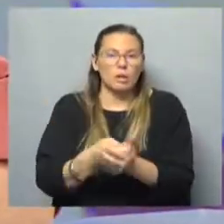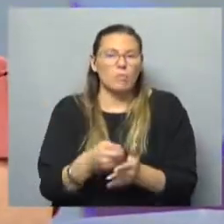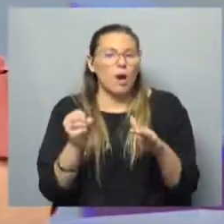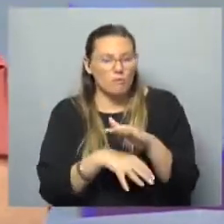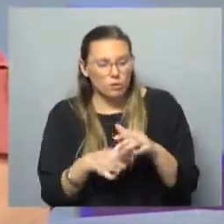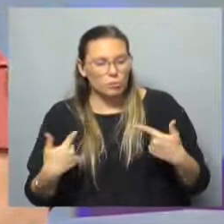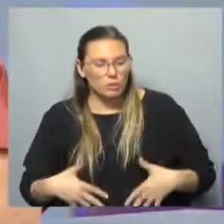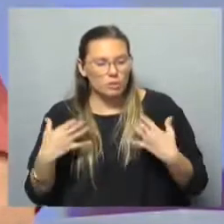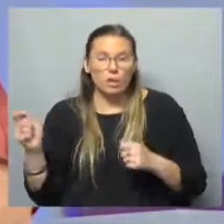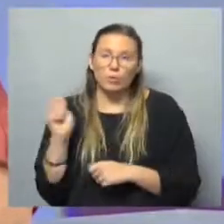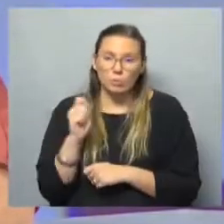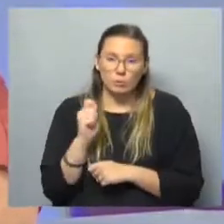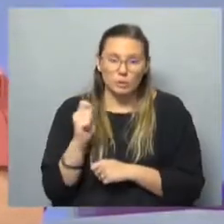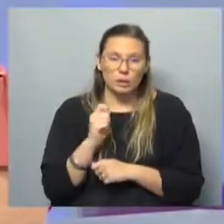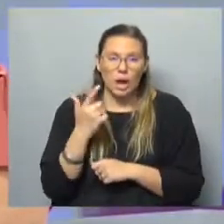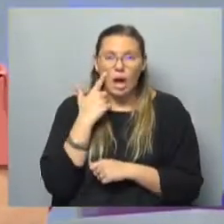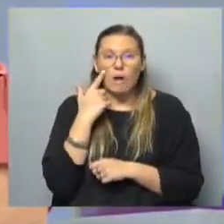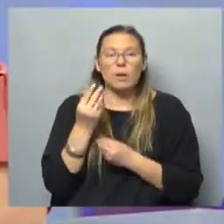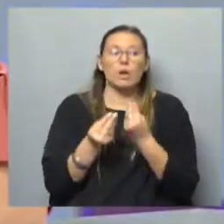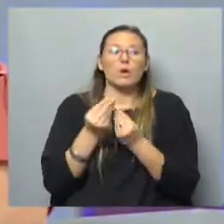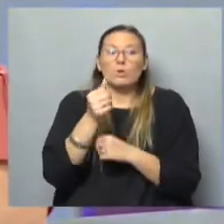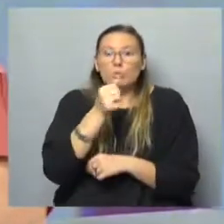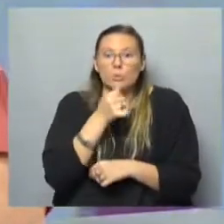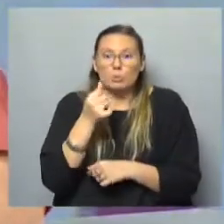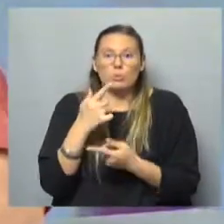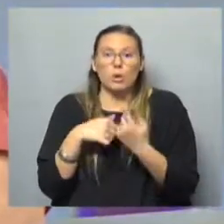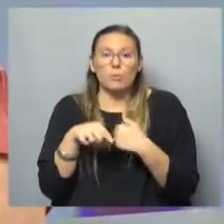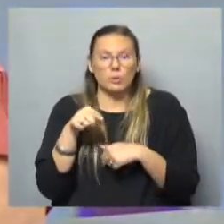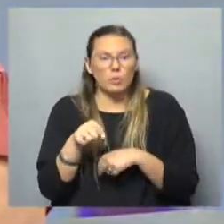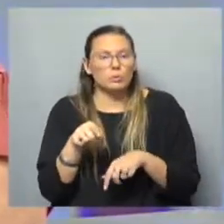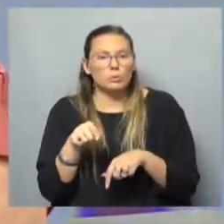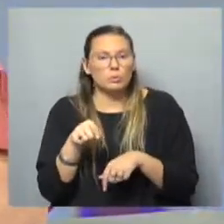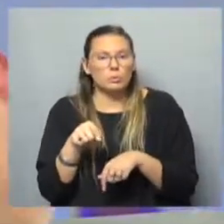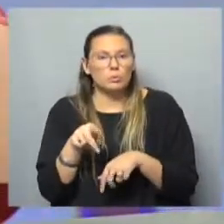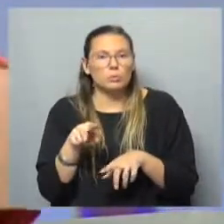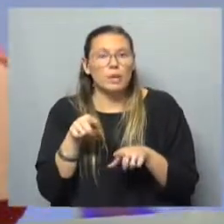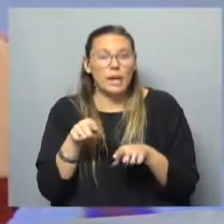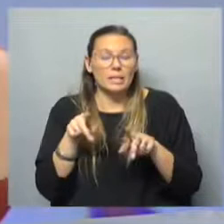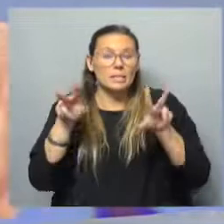Pública. Y bueno, habrá que encontrar una solución. Pero ese es uno de los...